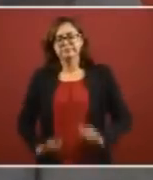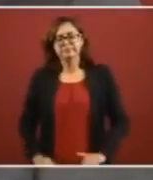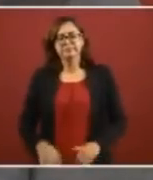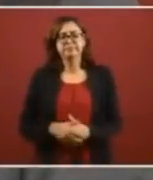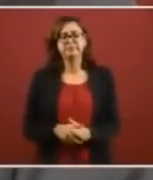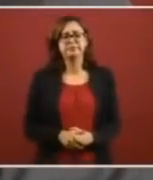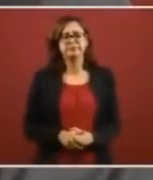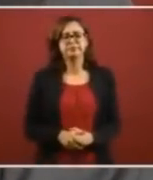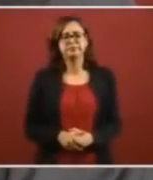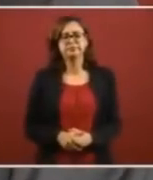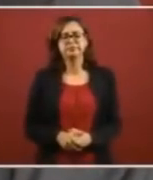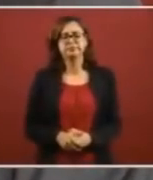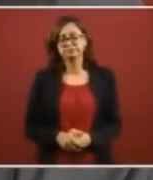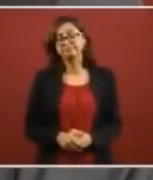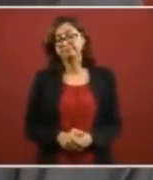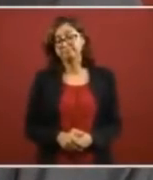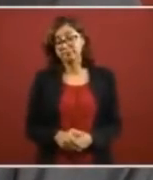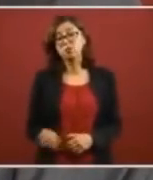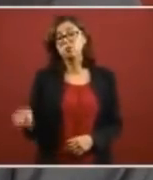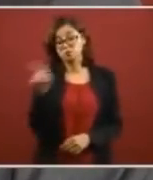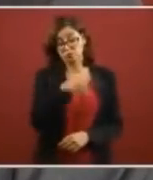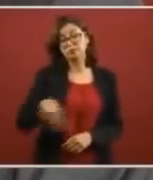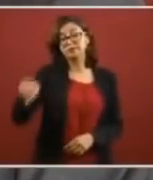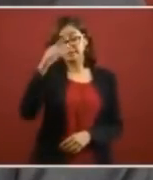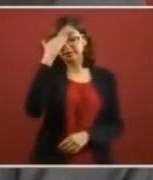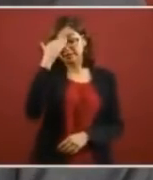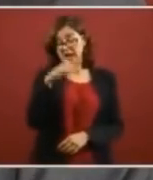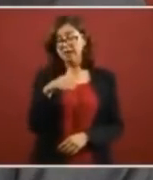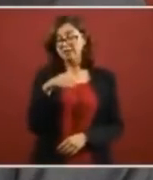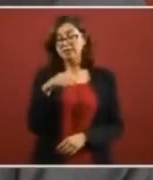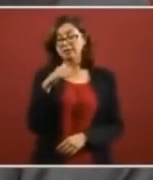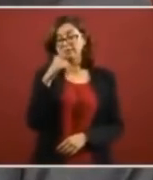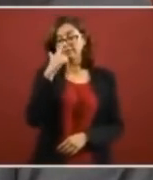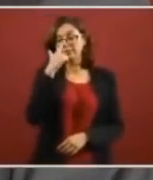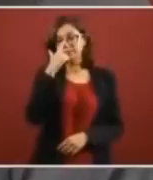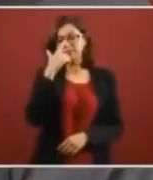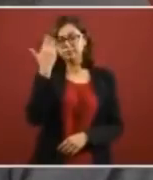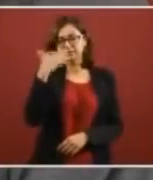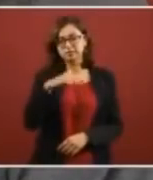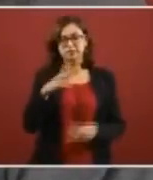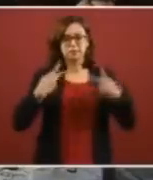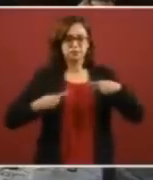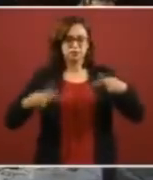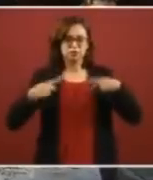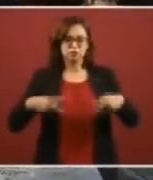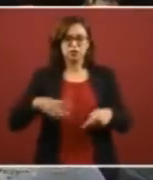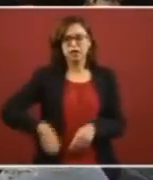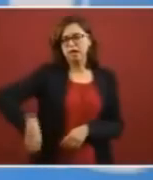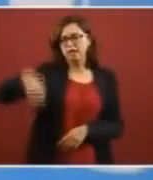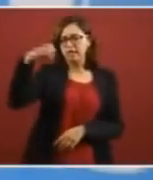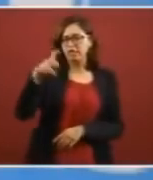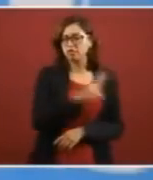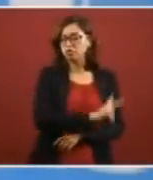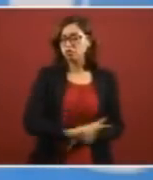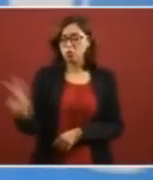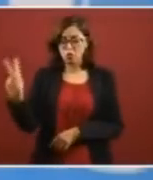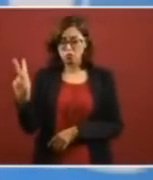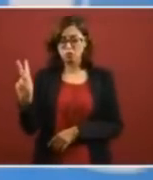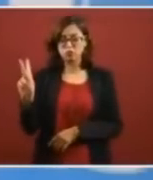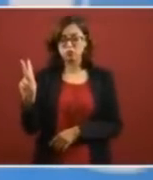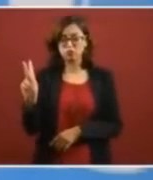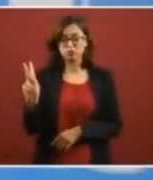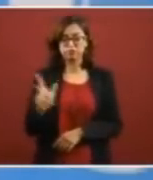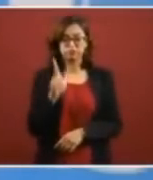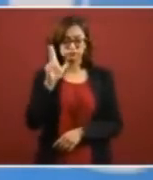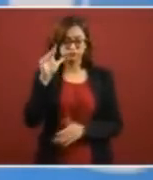Ya seguramente ustedes saben que todos los adultos mayores del país,